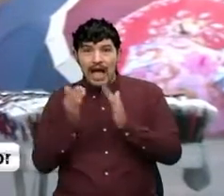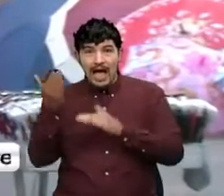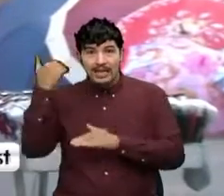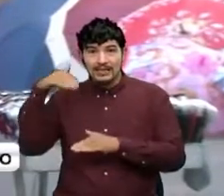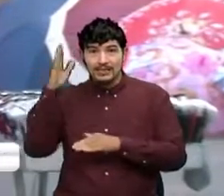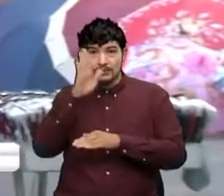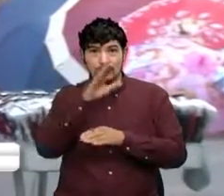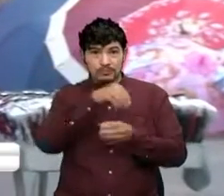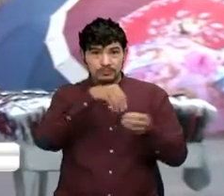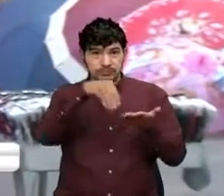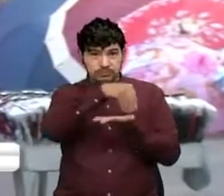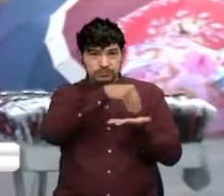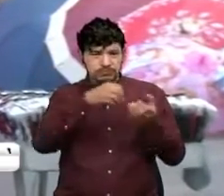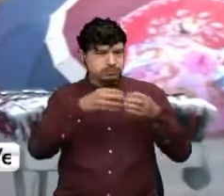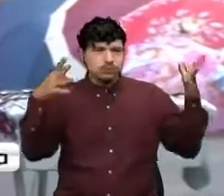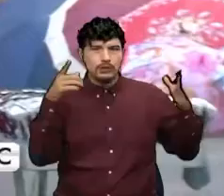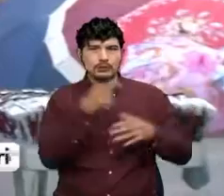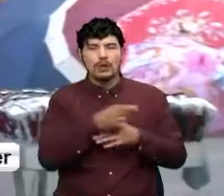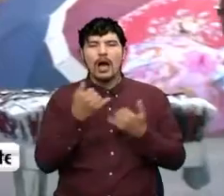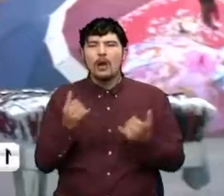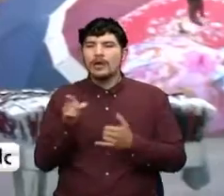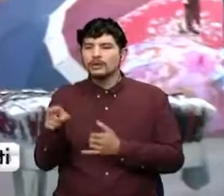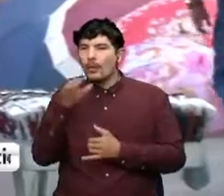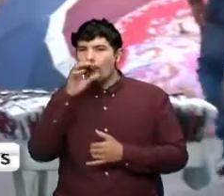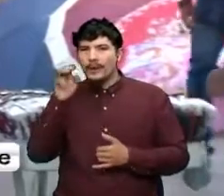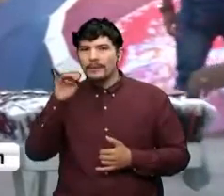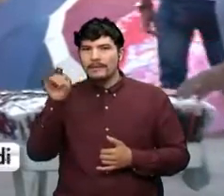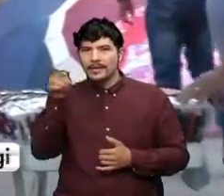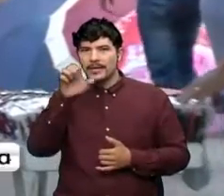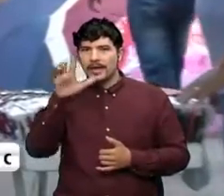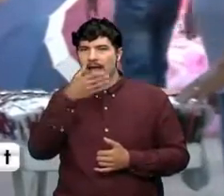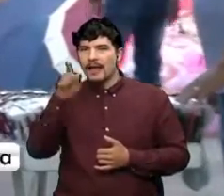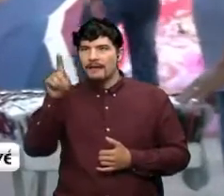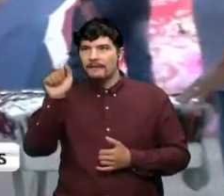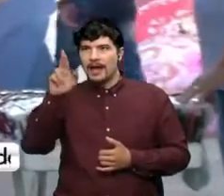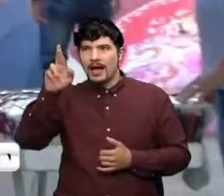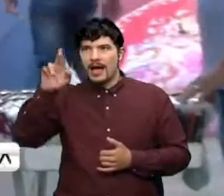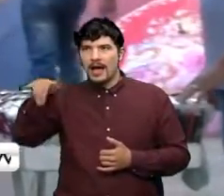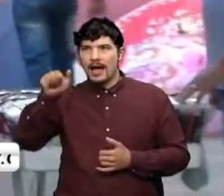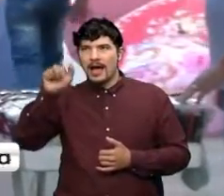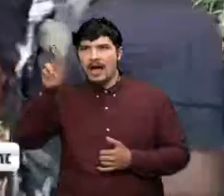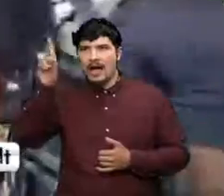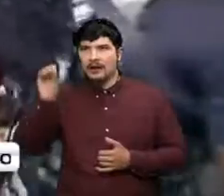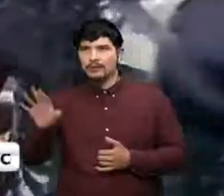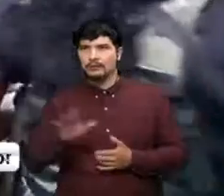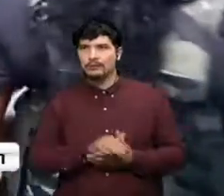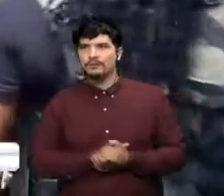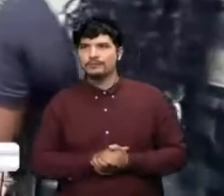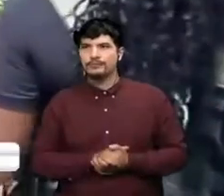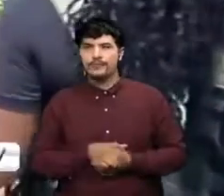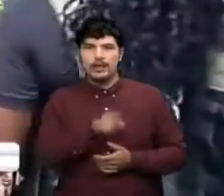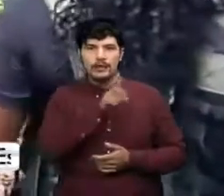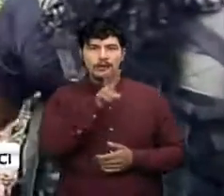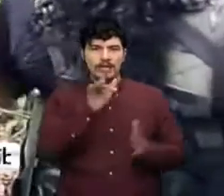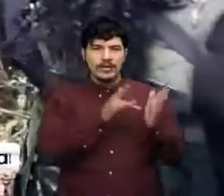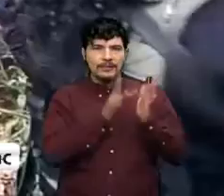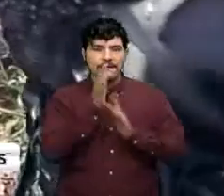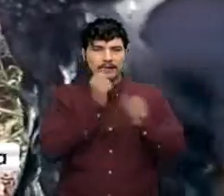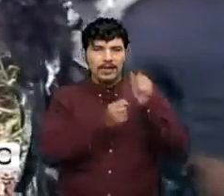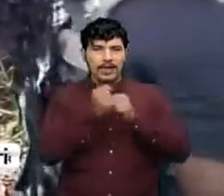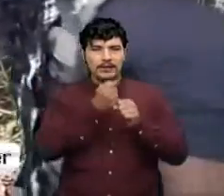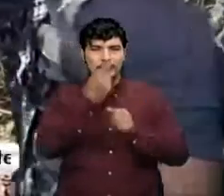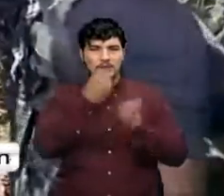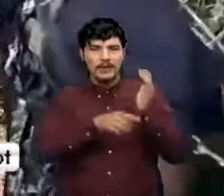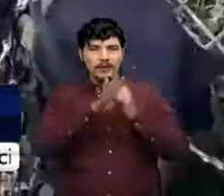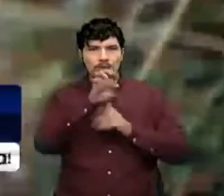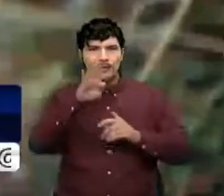en Santander historias como la de Miguel Fajardo, quien fue víctima de este grupo armado. El 12 de abril de